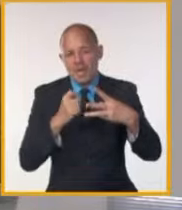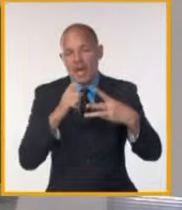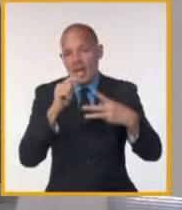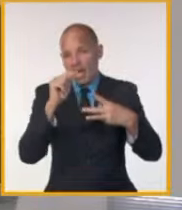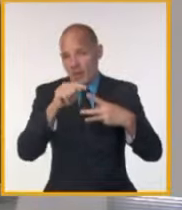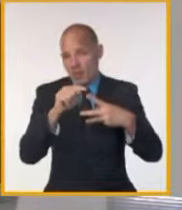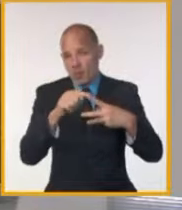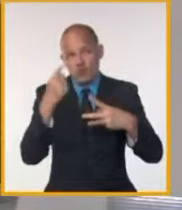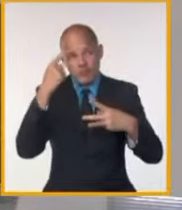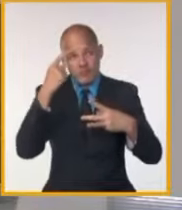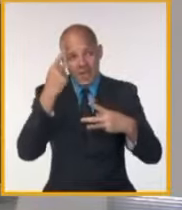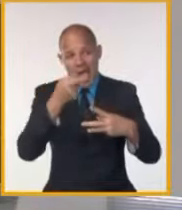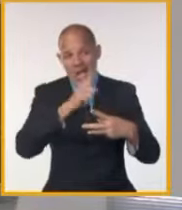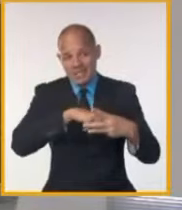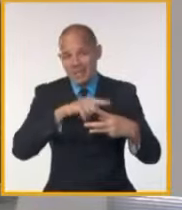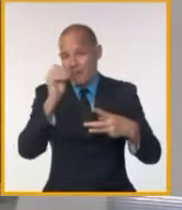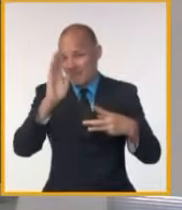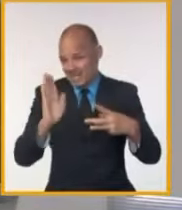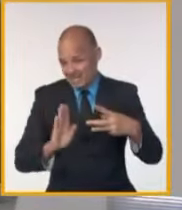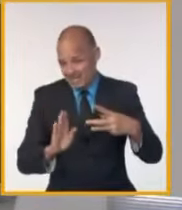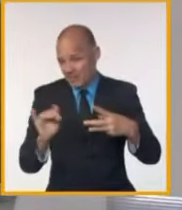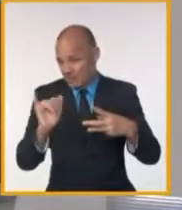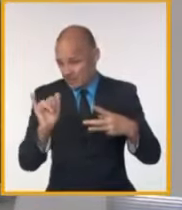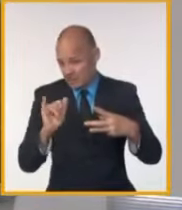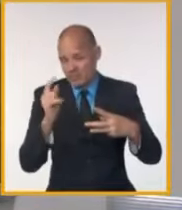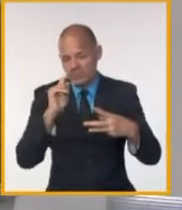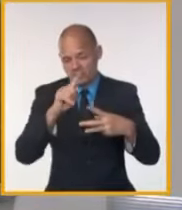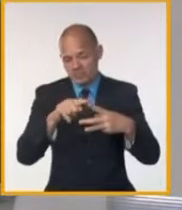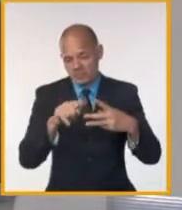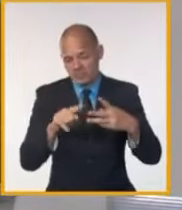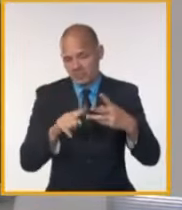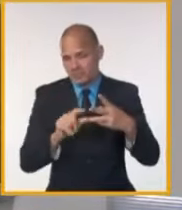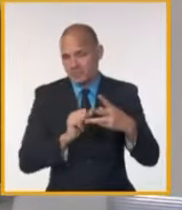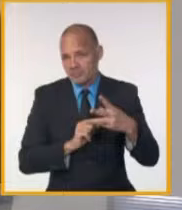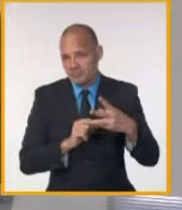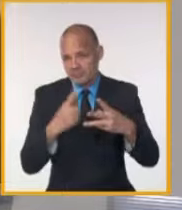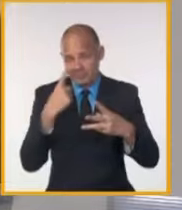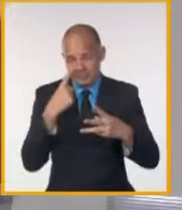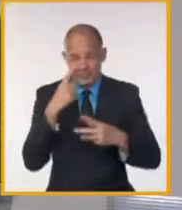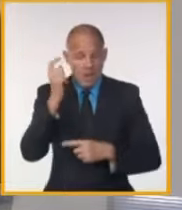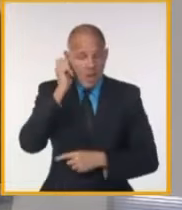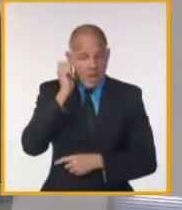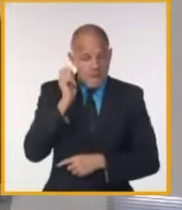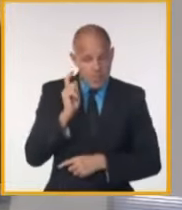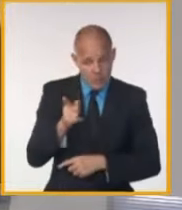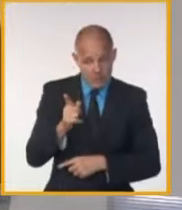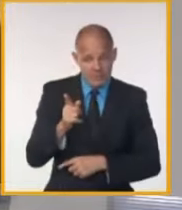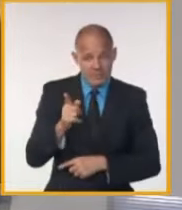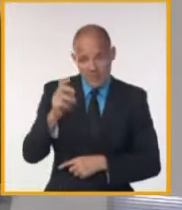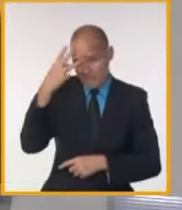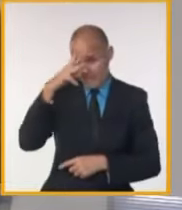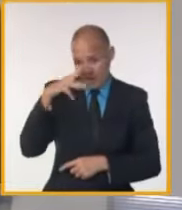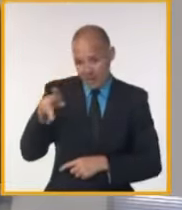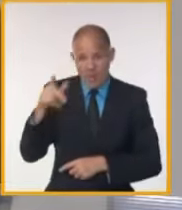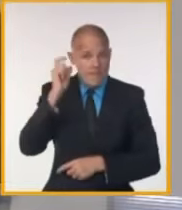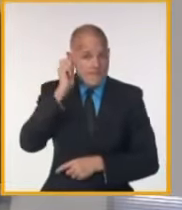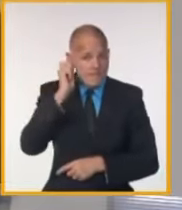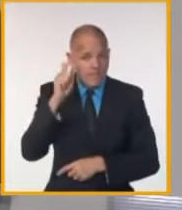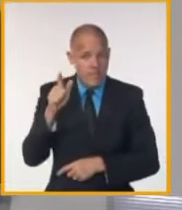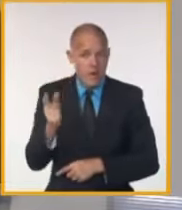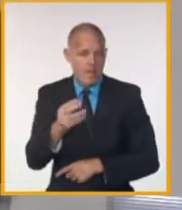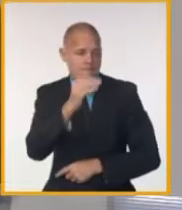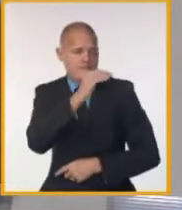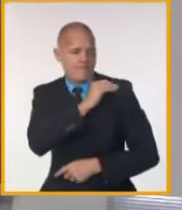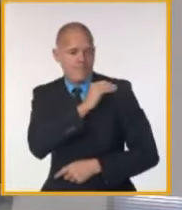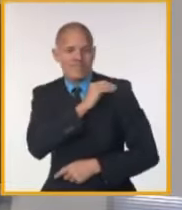efectivamente si bien Debemos alegrarnos de que una presidenta haya sido electa en México y eso demuestra